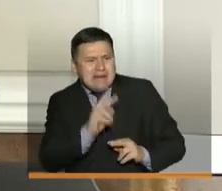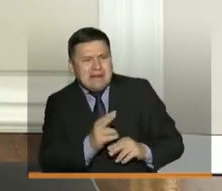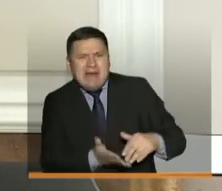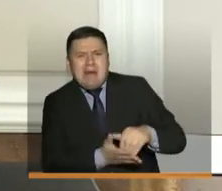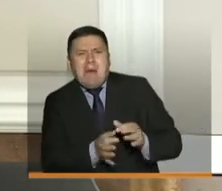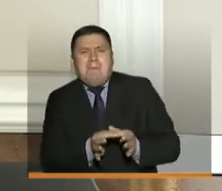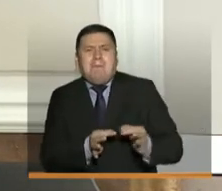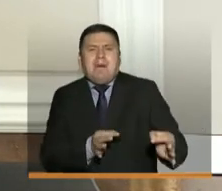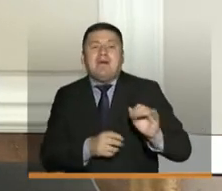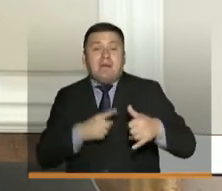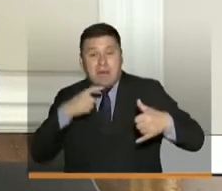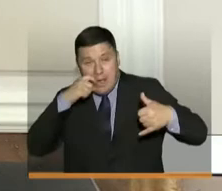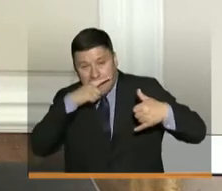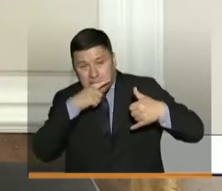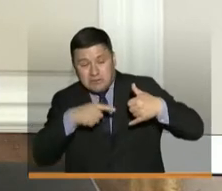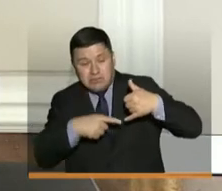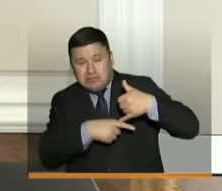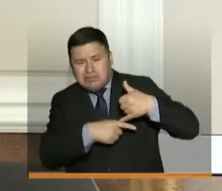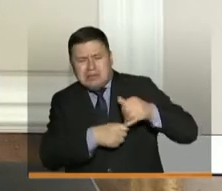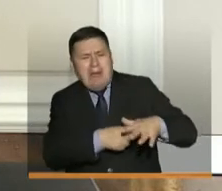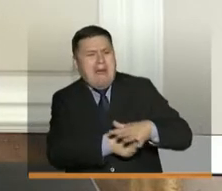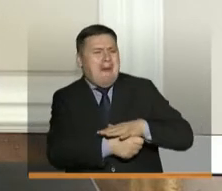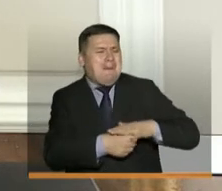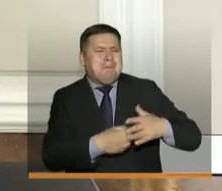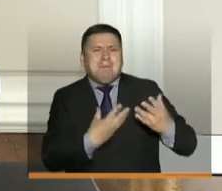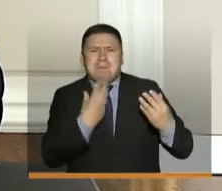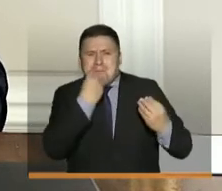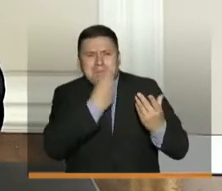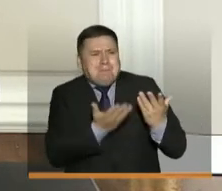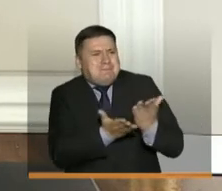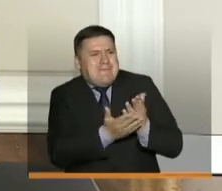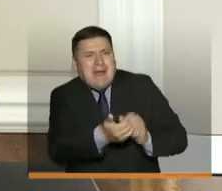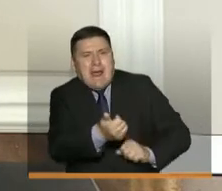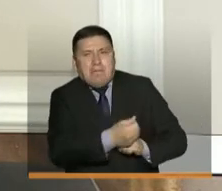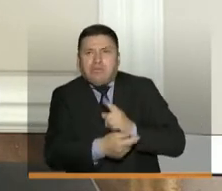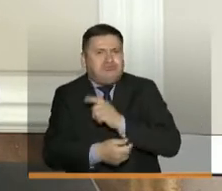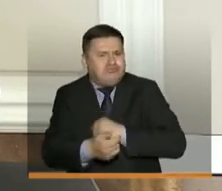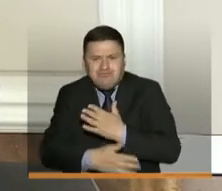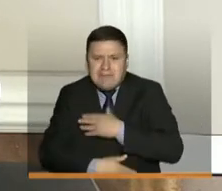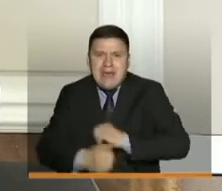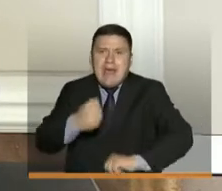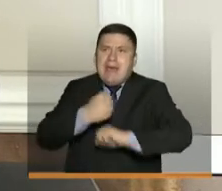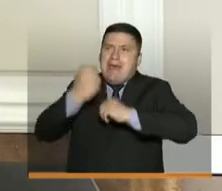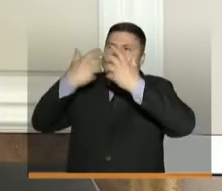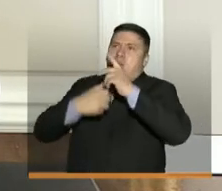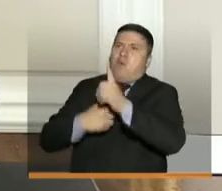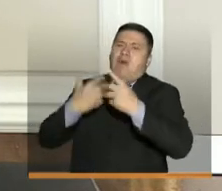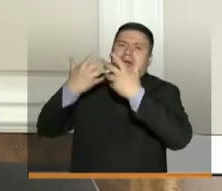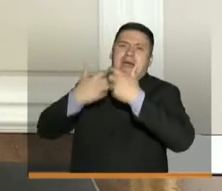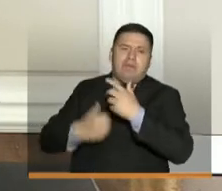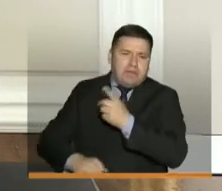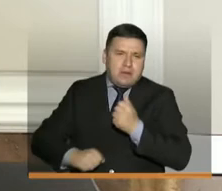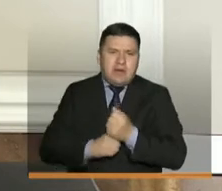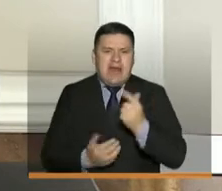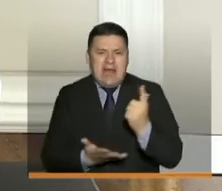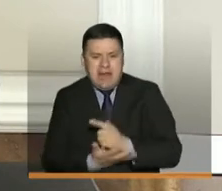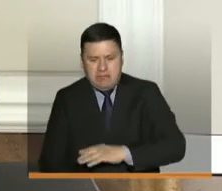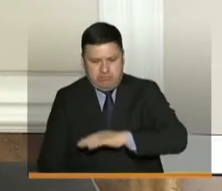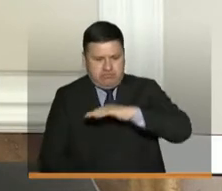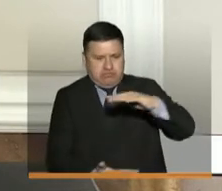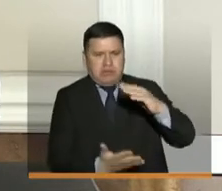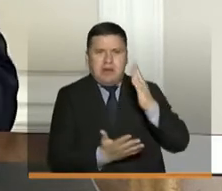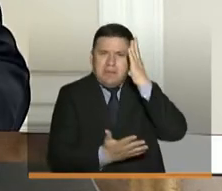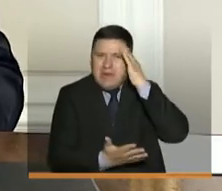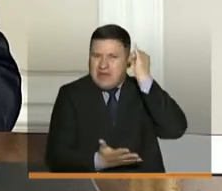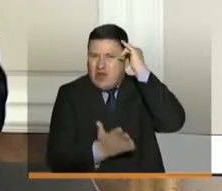en la región de la Amazonía, y el apoyo de muchas empresas para llevarle a los niños los kits, las